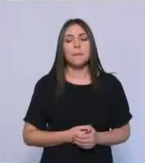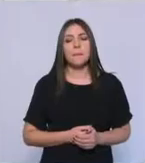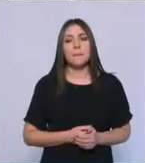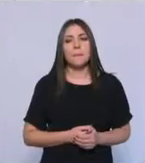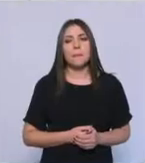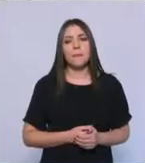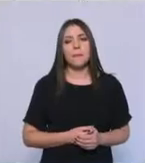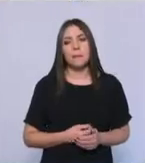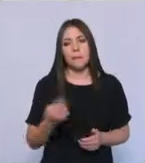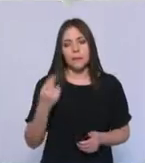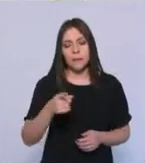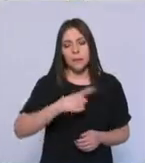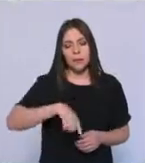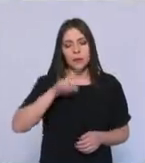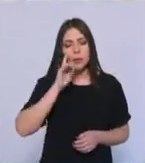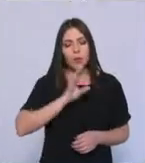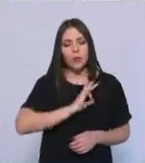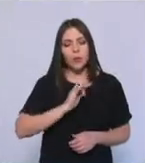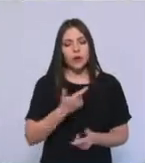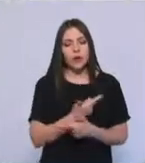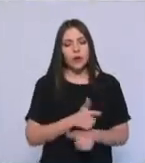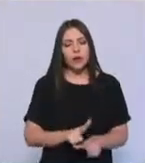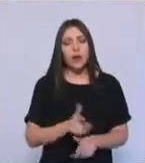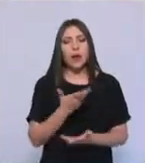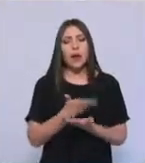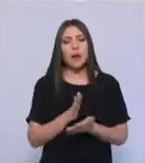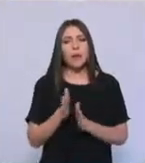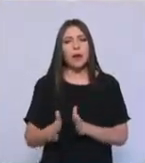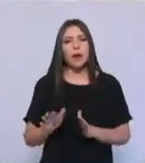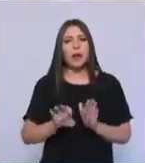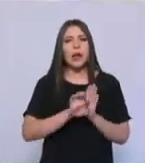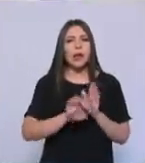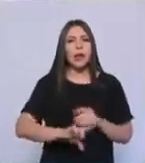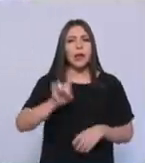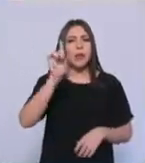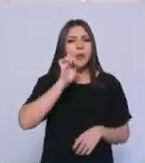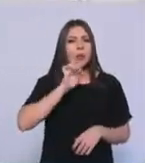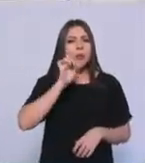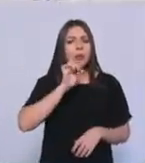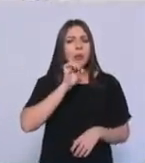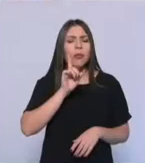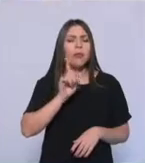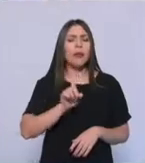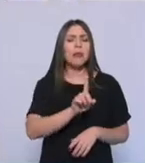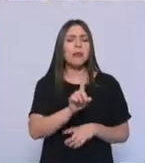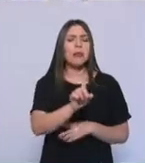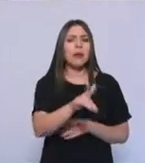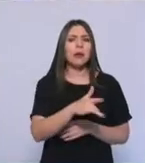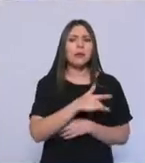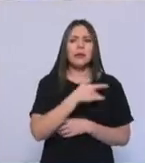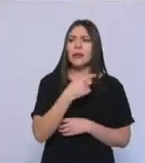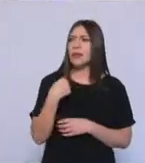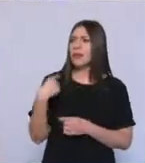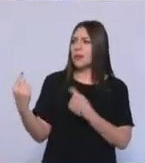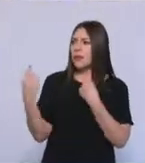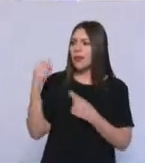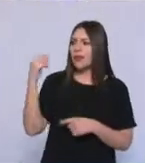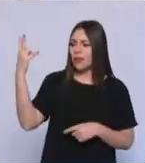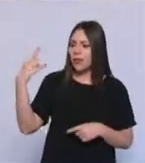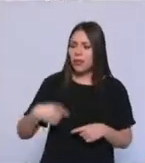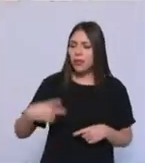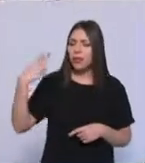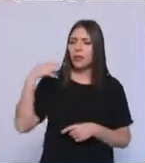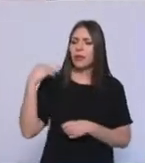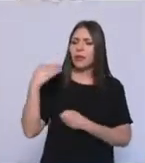mujeres tengan libertad y una posibilidad, cuando ellos sientan que han sido agredidas, que la autoridad tenga la posibilidad de poder sancionar a las personas